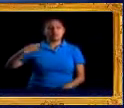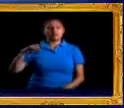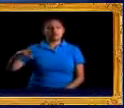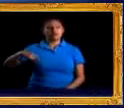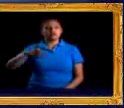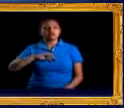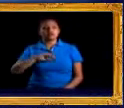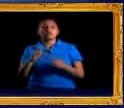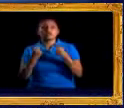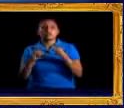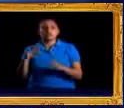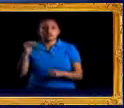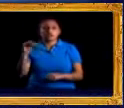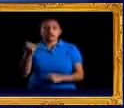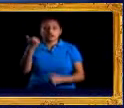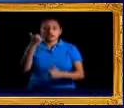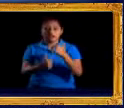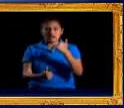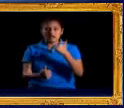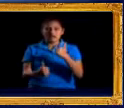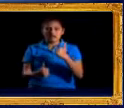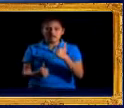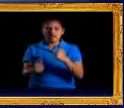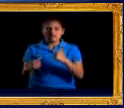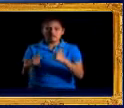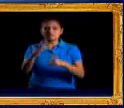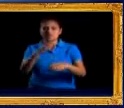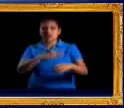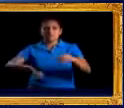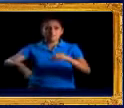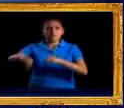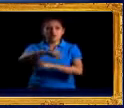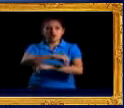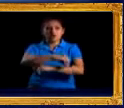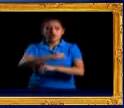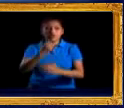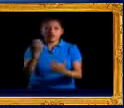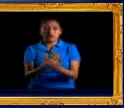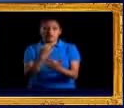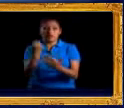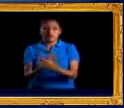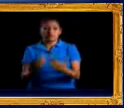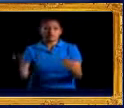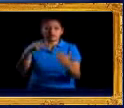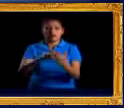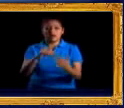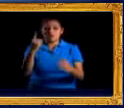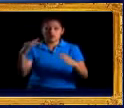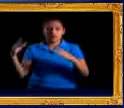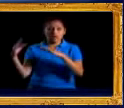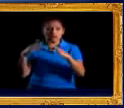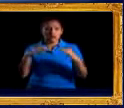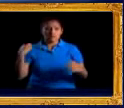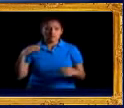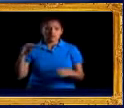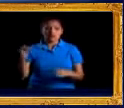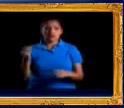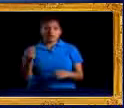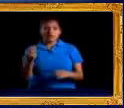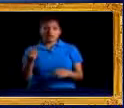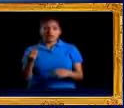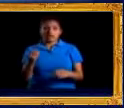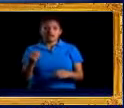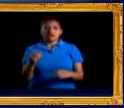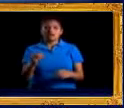colapso financiero trae consigo una guerra para la aparente recuperación de las recesiones de las economías